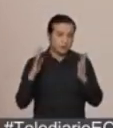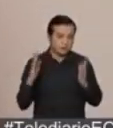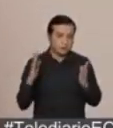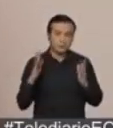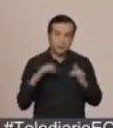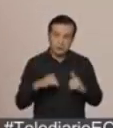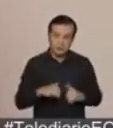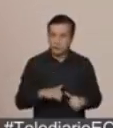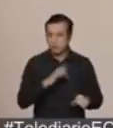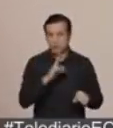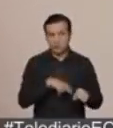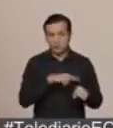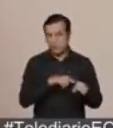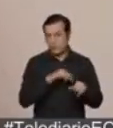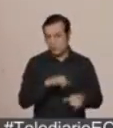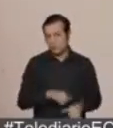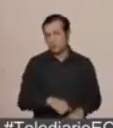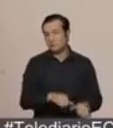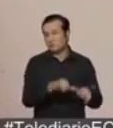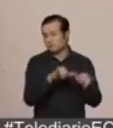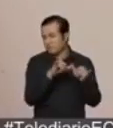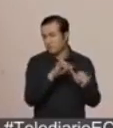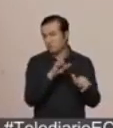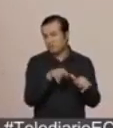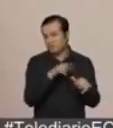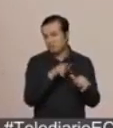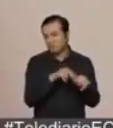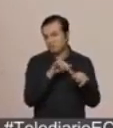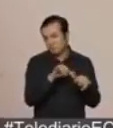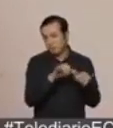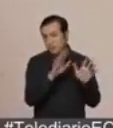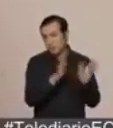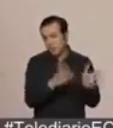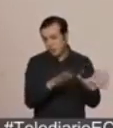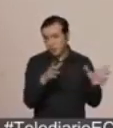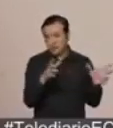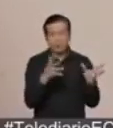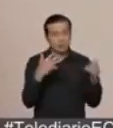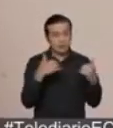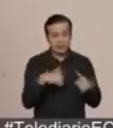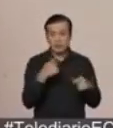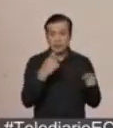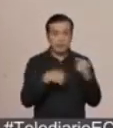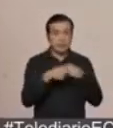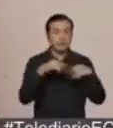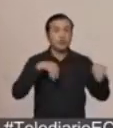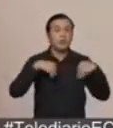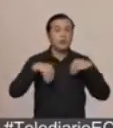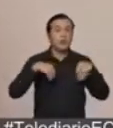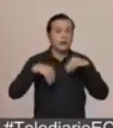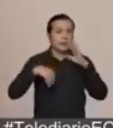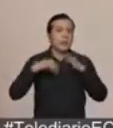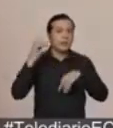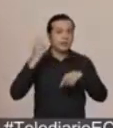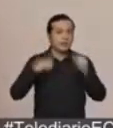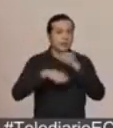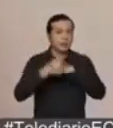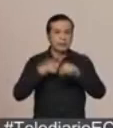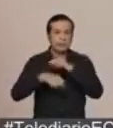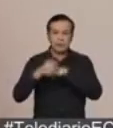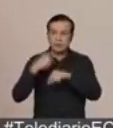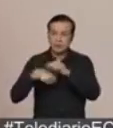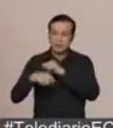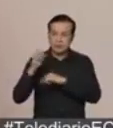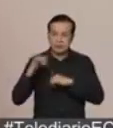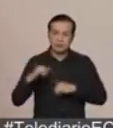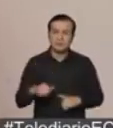podría decir que se mantiene relativamente estable y hemos procurado que efectivamente sea así,